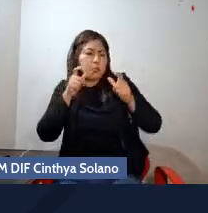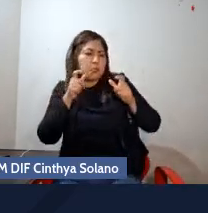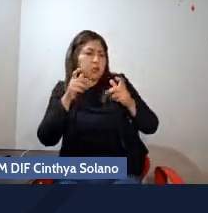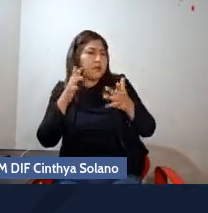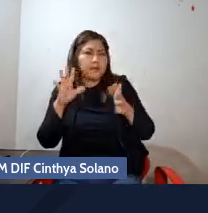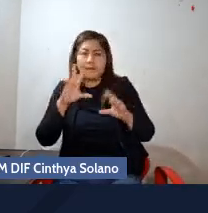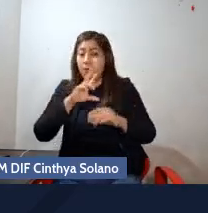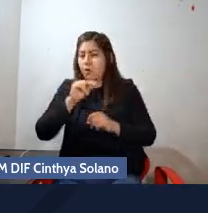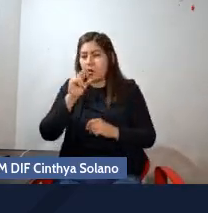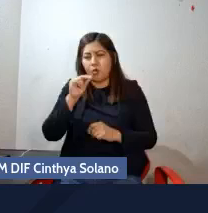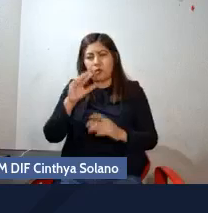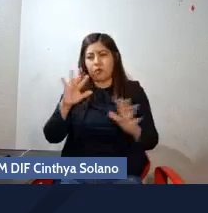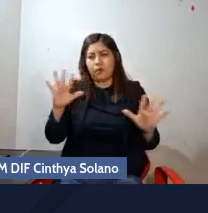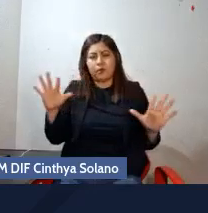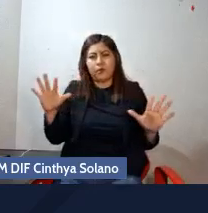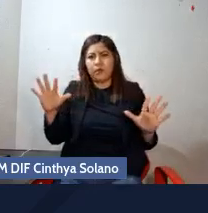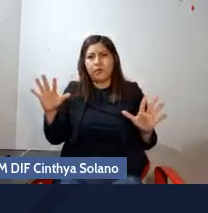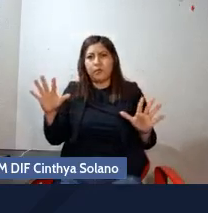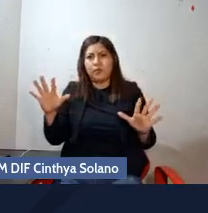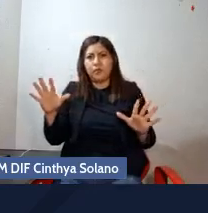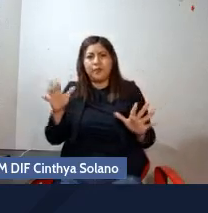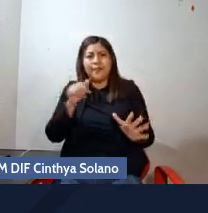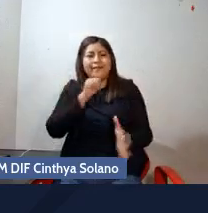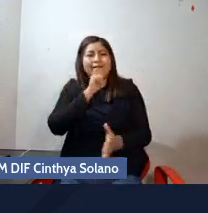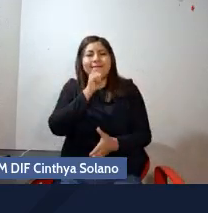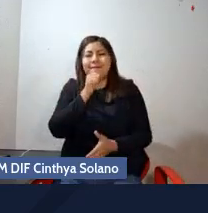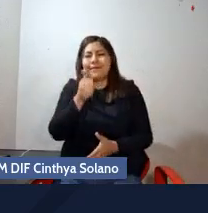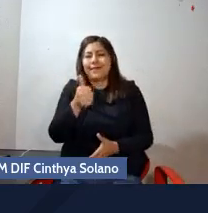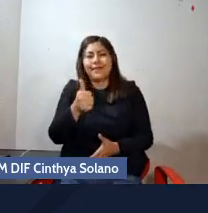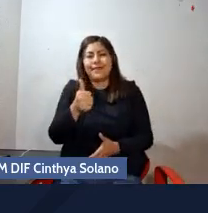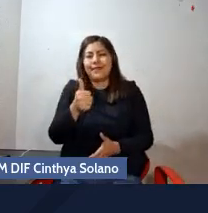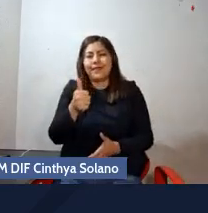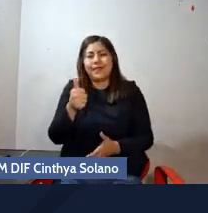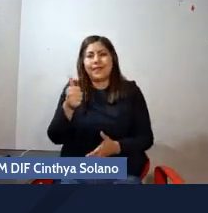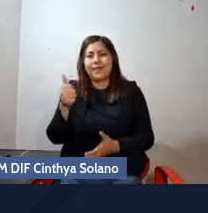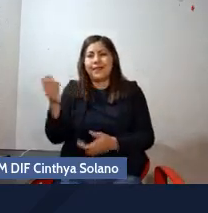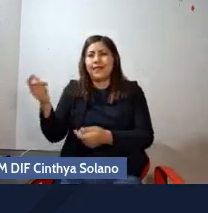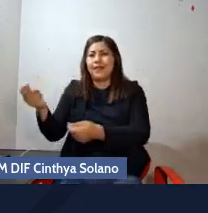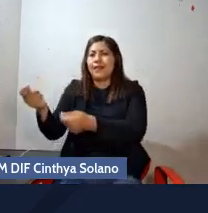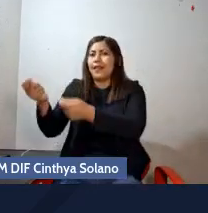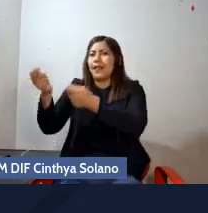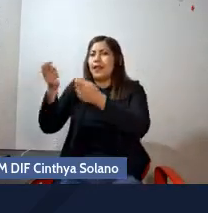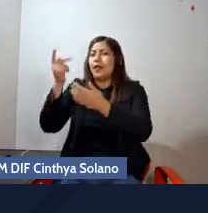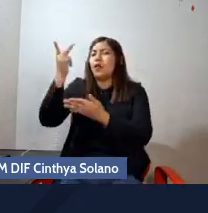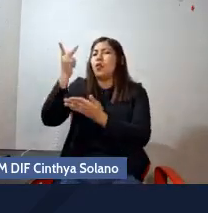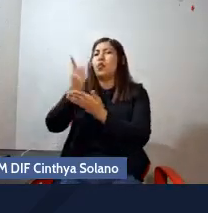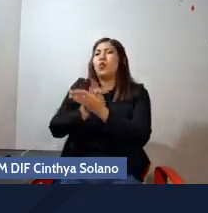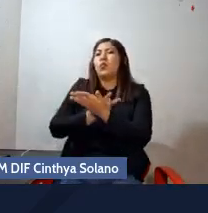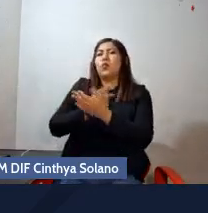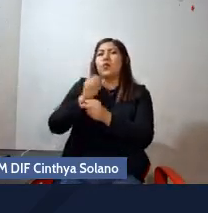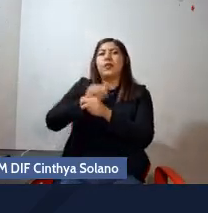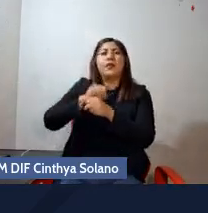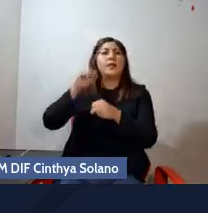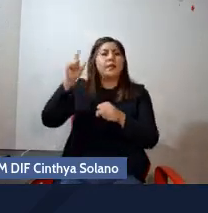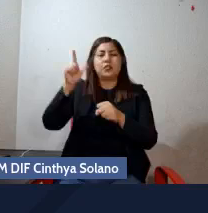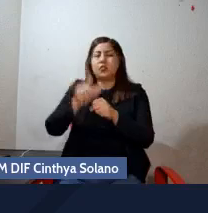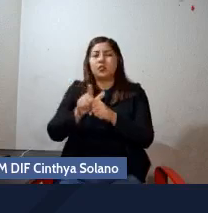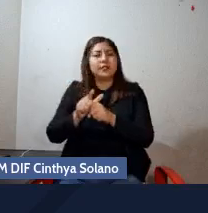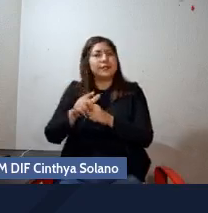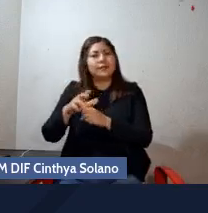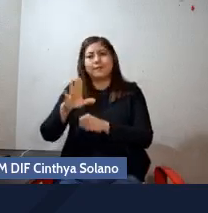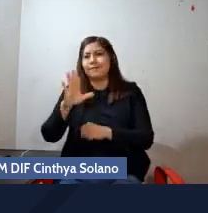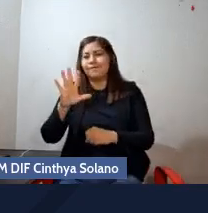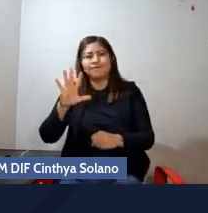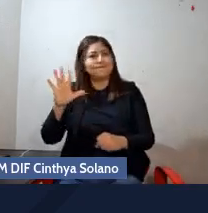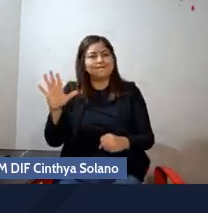a absolutamente nadie por recibir un programa social. No están obligados a votar por una